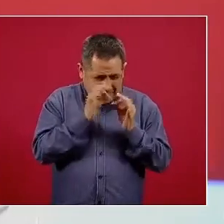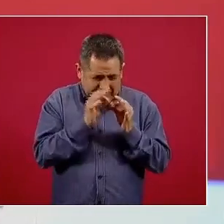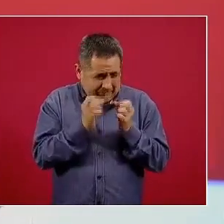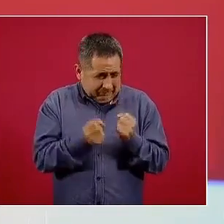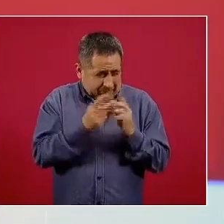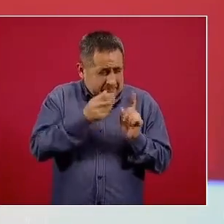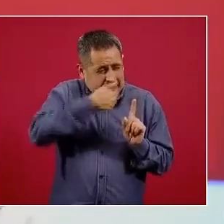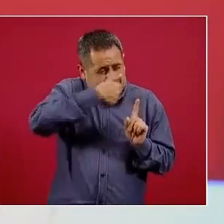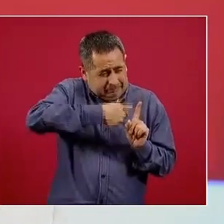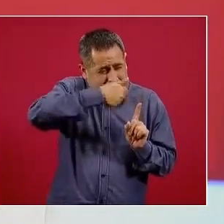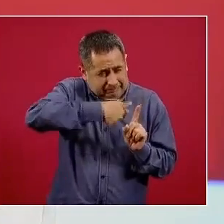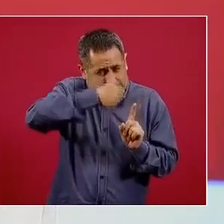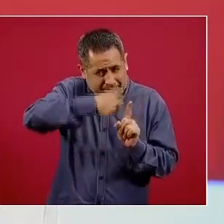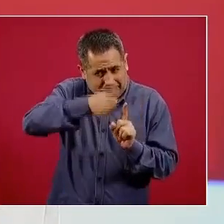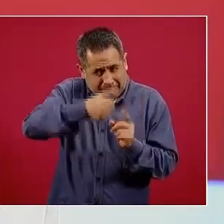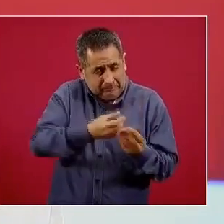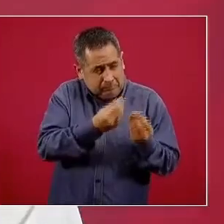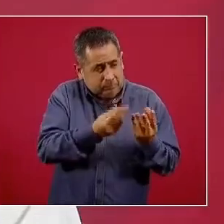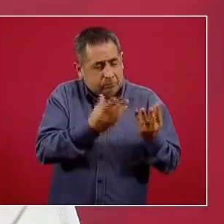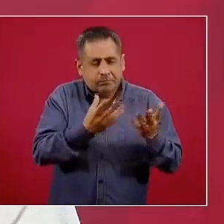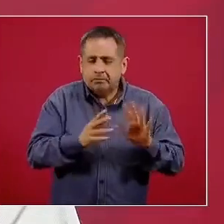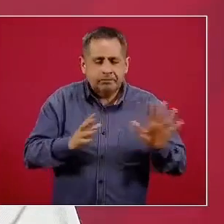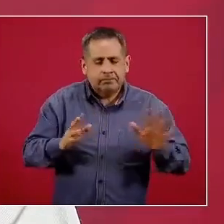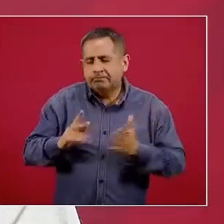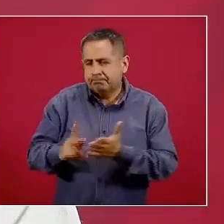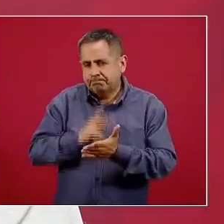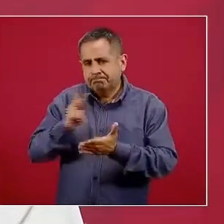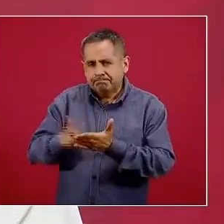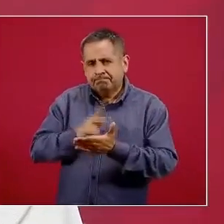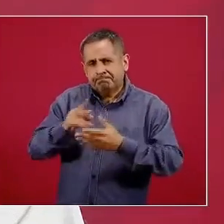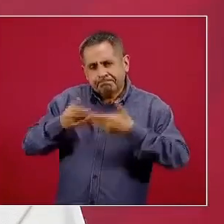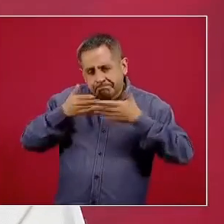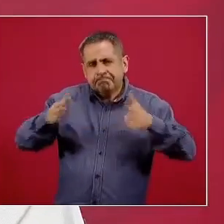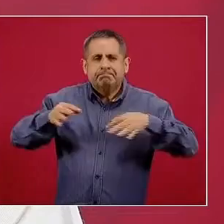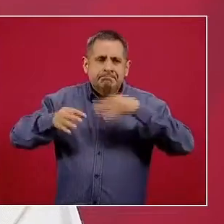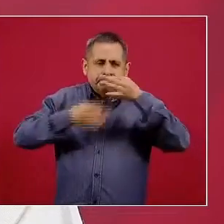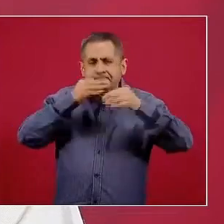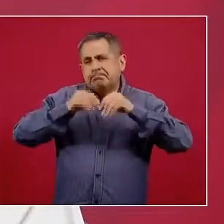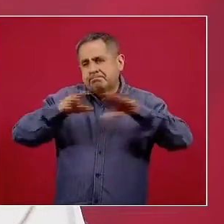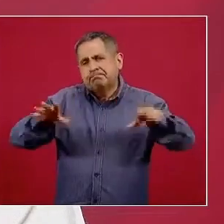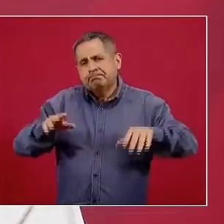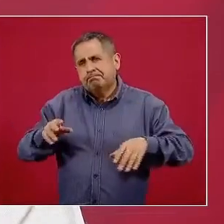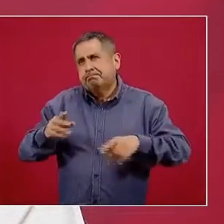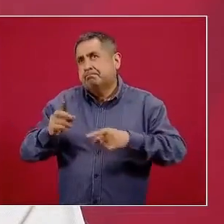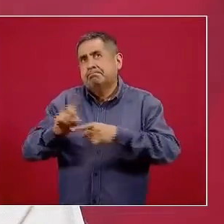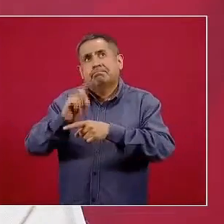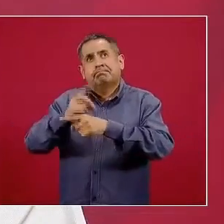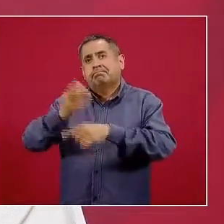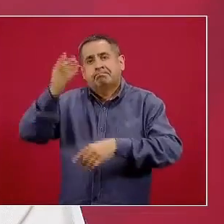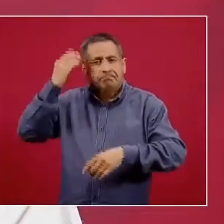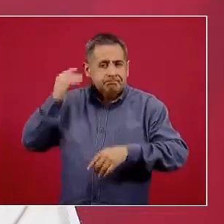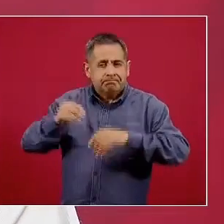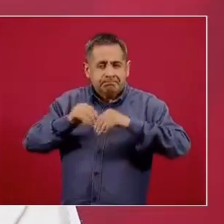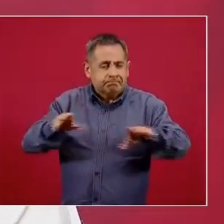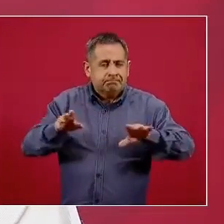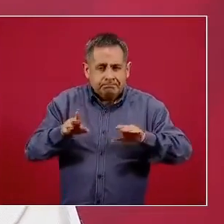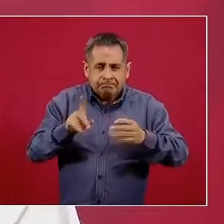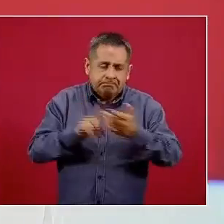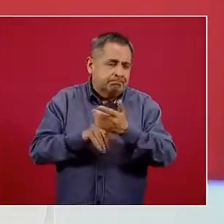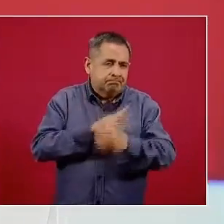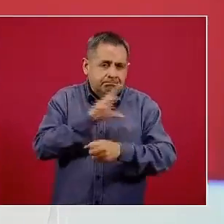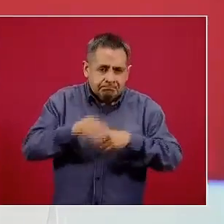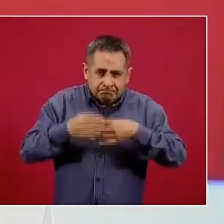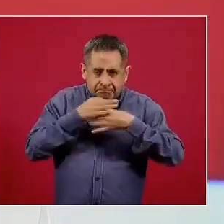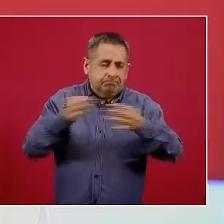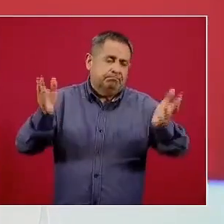de cada uno de los casos. Esto lo hemos dicho abiertamente desde que inició la fase de preparación.